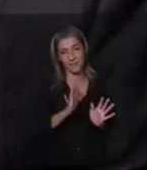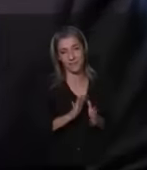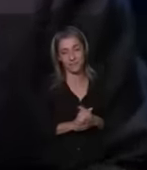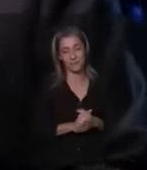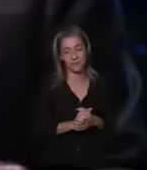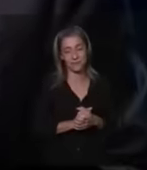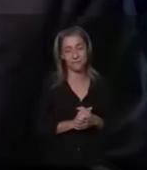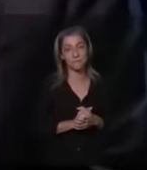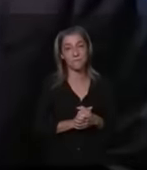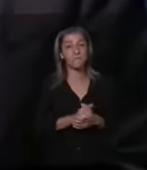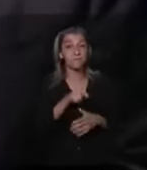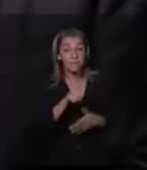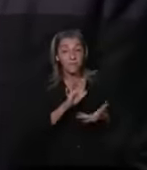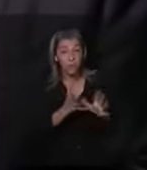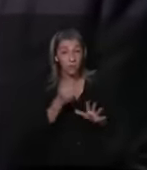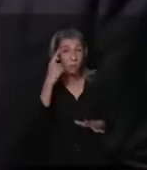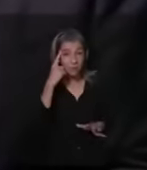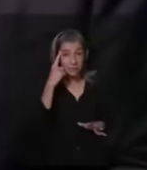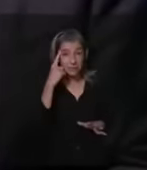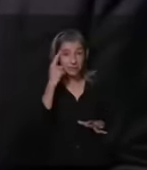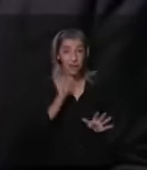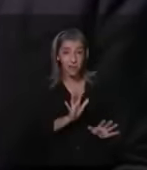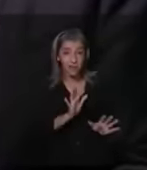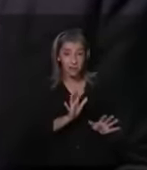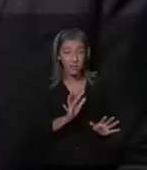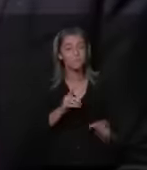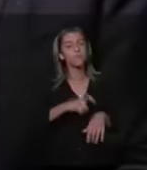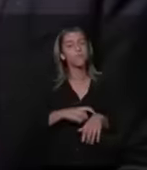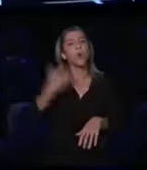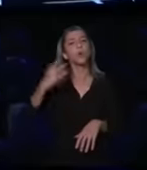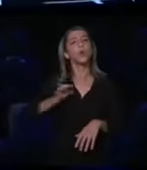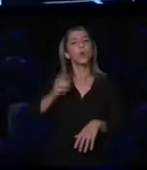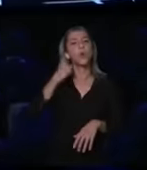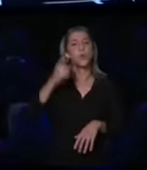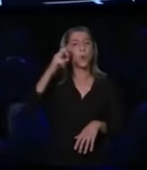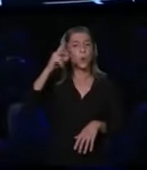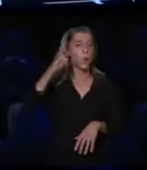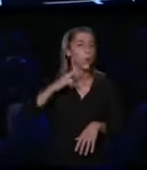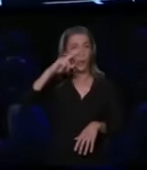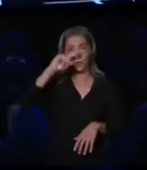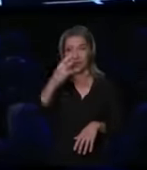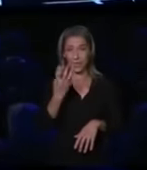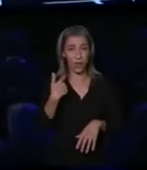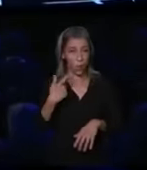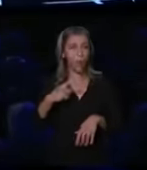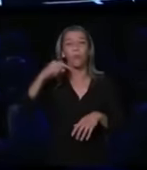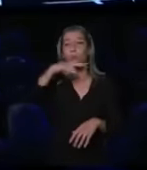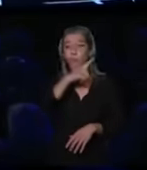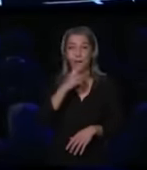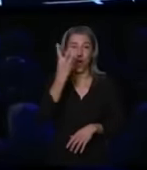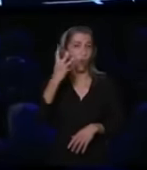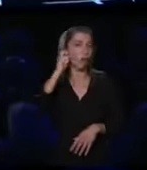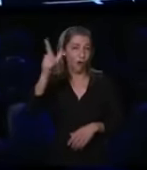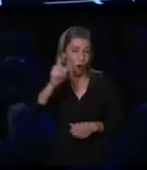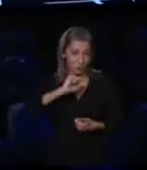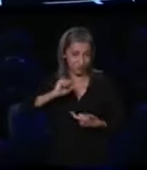Con ese criterio, digamos, como cuando Alemania en el 74 le hizo 4 goles a Argentina, Cruyff la rompió y hizo un desastre,